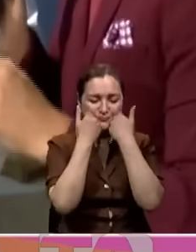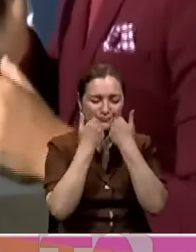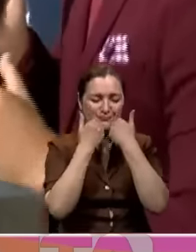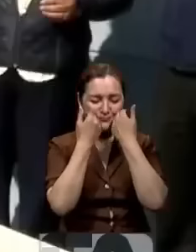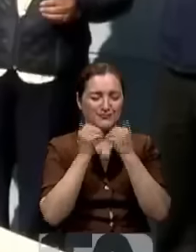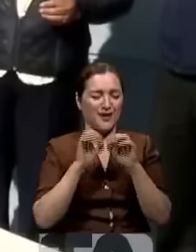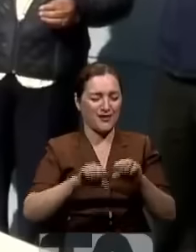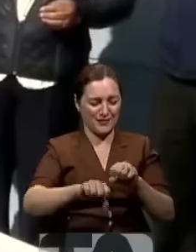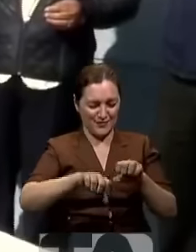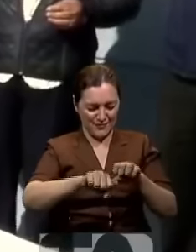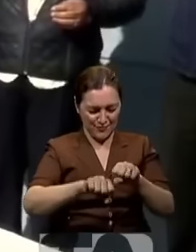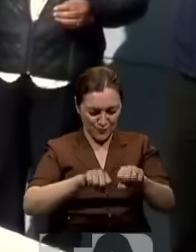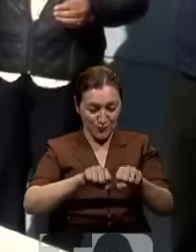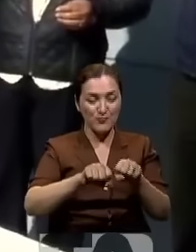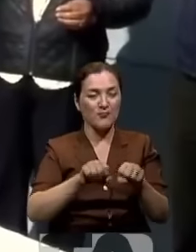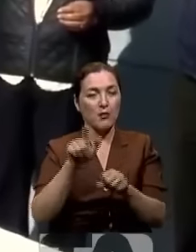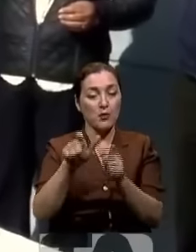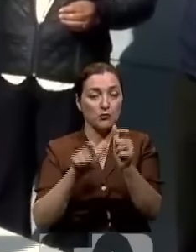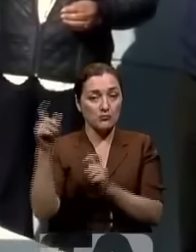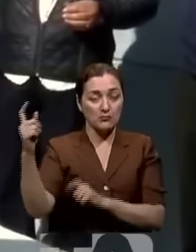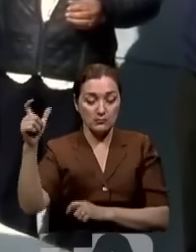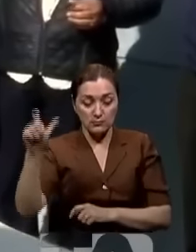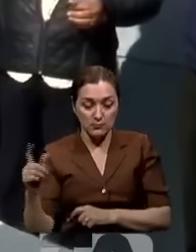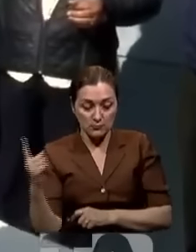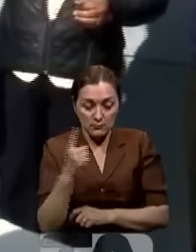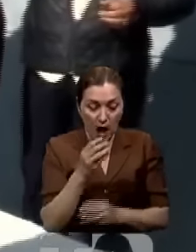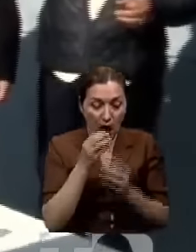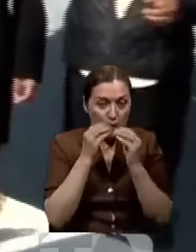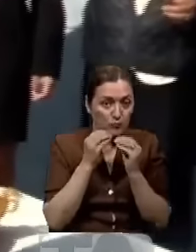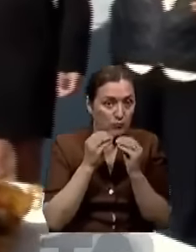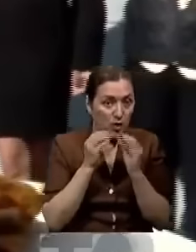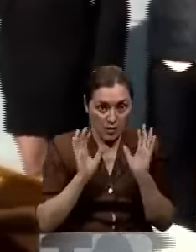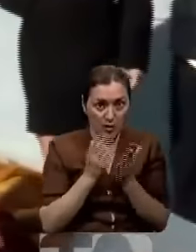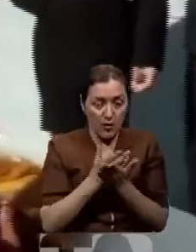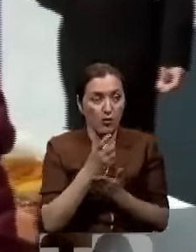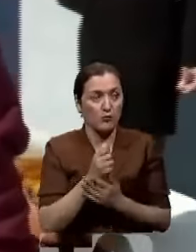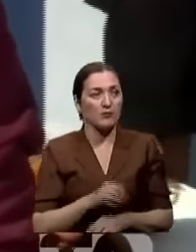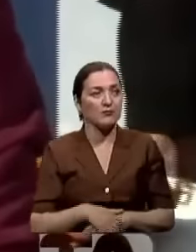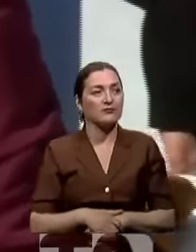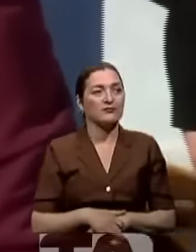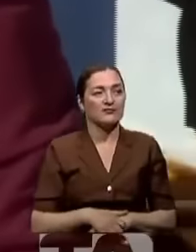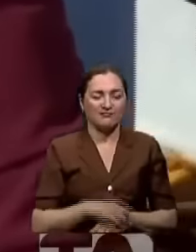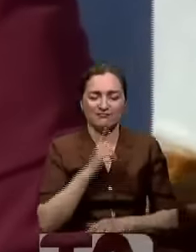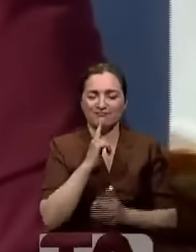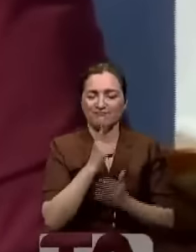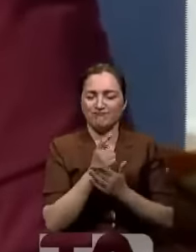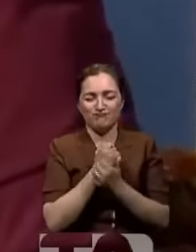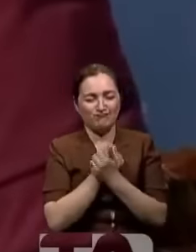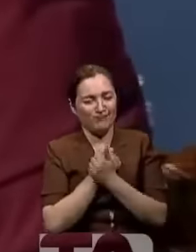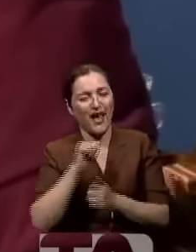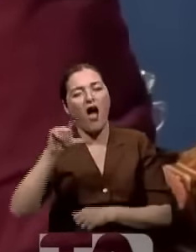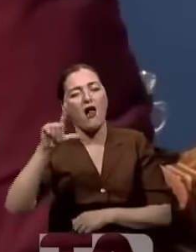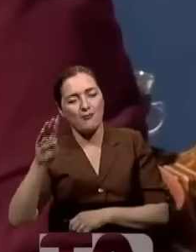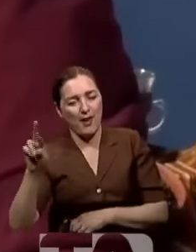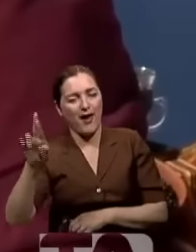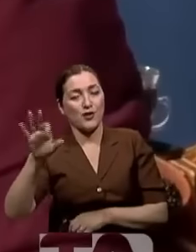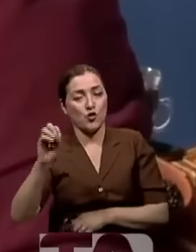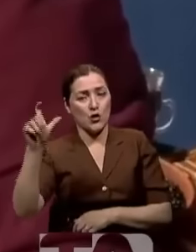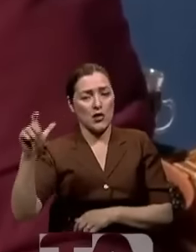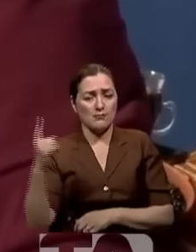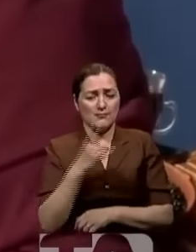Y seguramente los clientes ya probaron esta guagua que está concursando. Definitivamente, mi querido Alberto, están súper contentos los